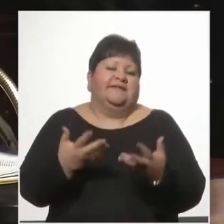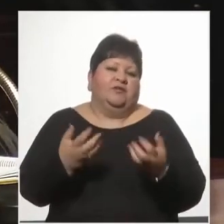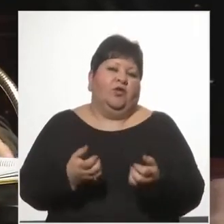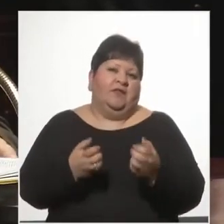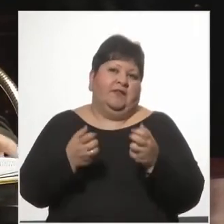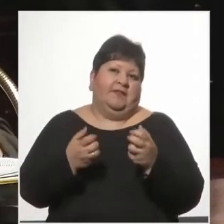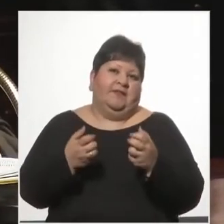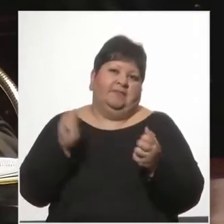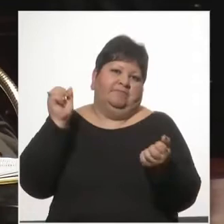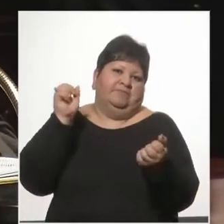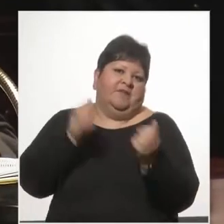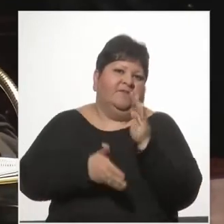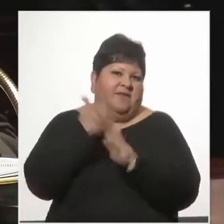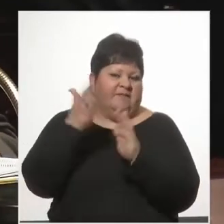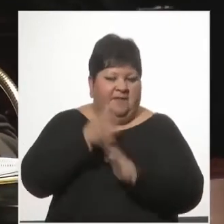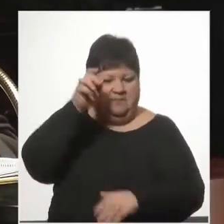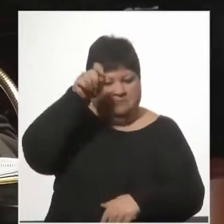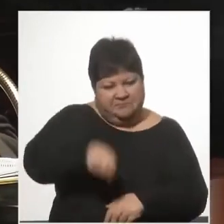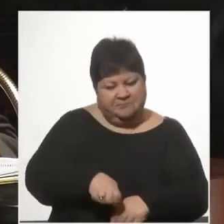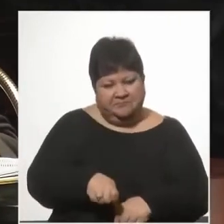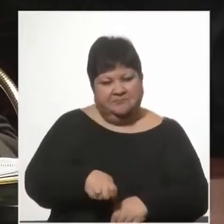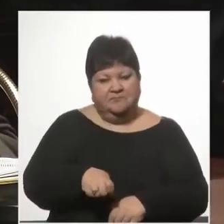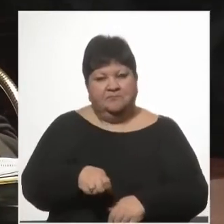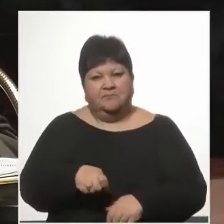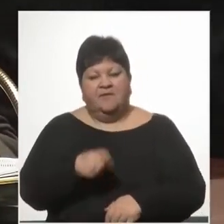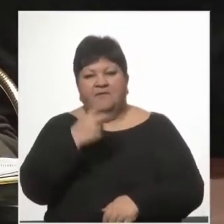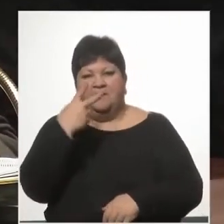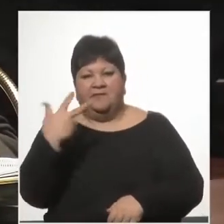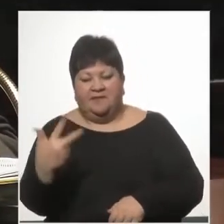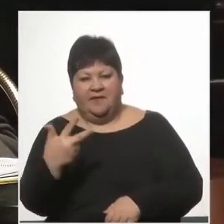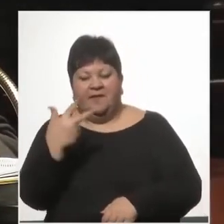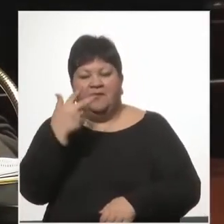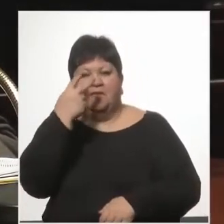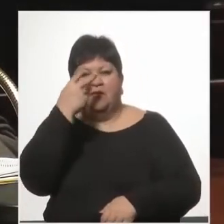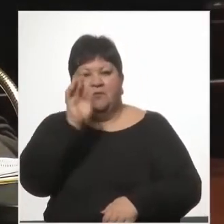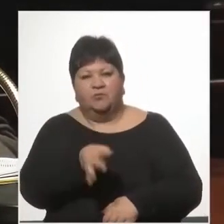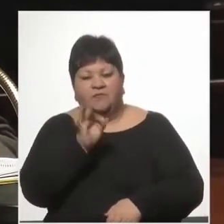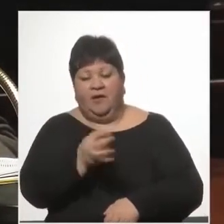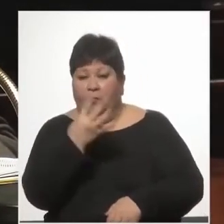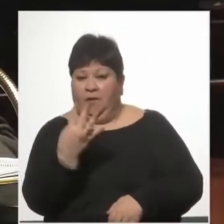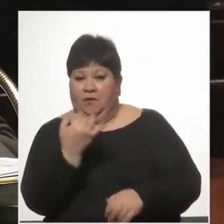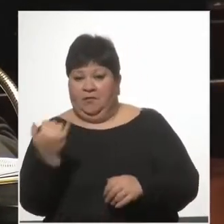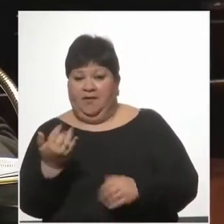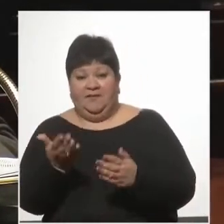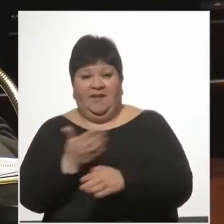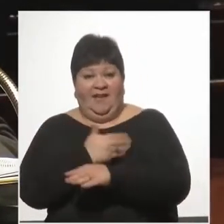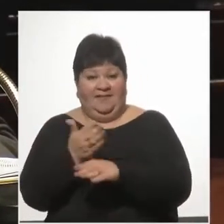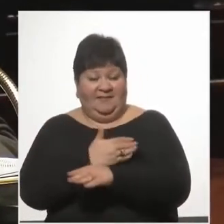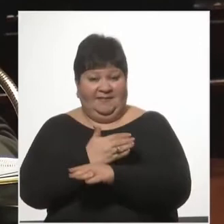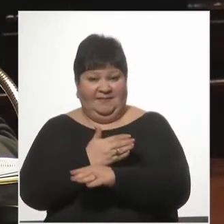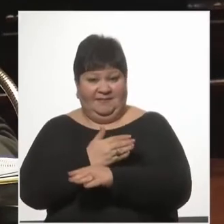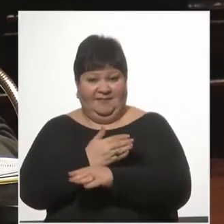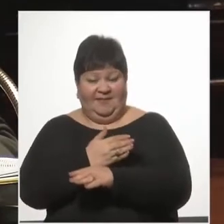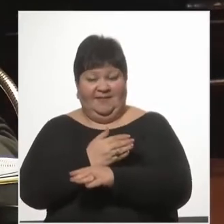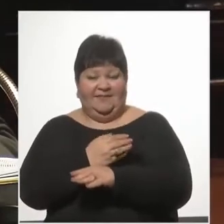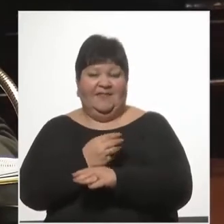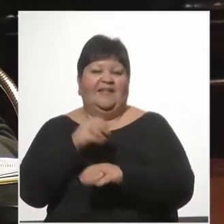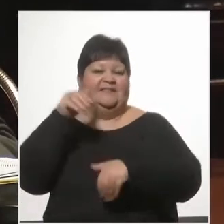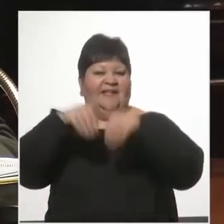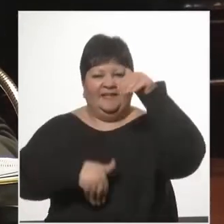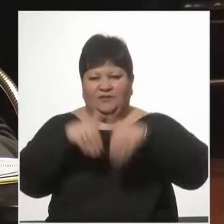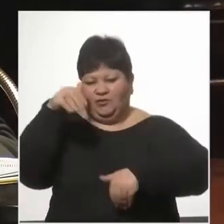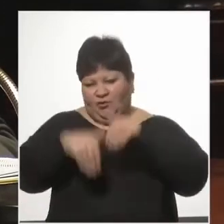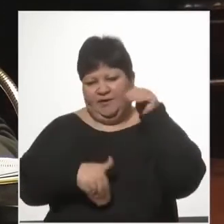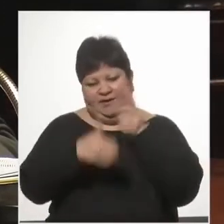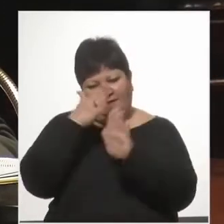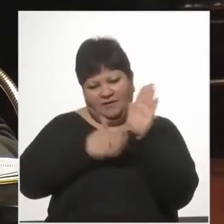formalización. El 23 de octubre, es decir, 4 días antes de las elecciones nacionales, se le cita nuevamente